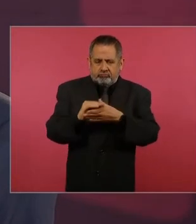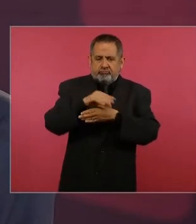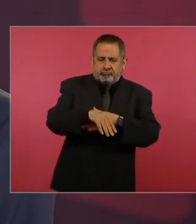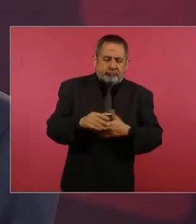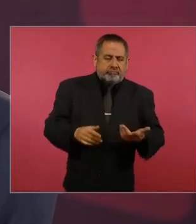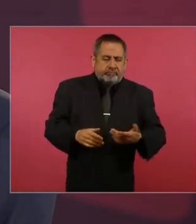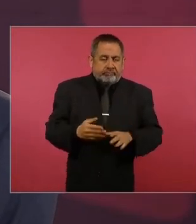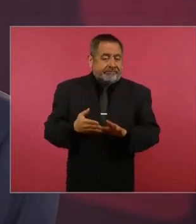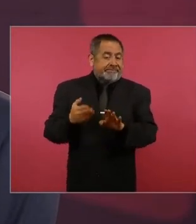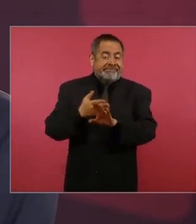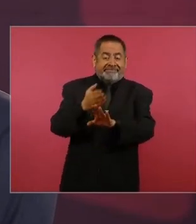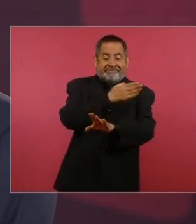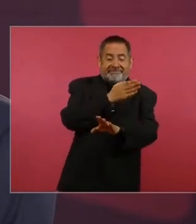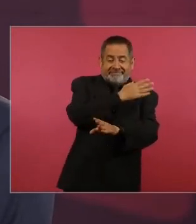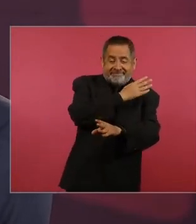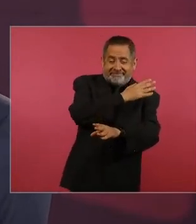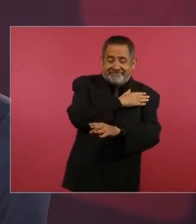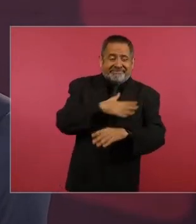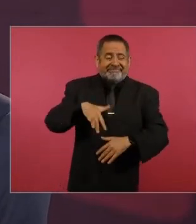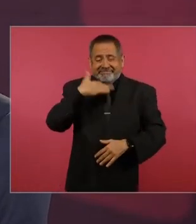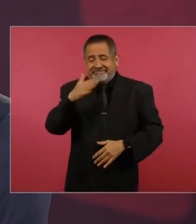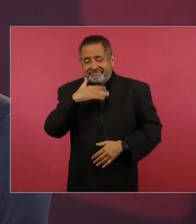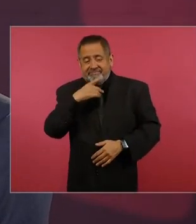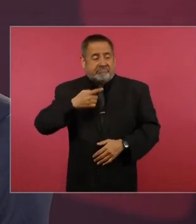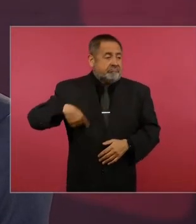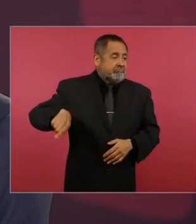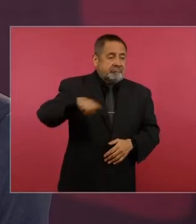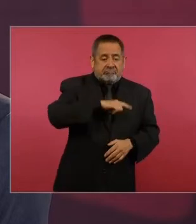No nos convenía a nadie.